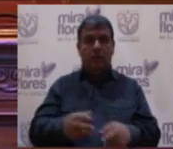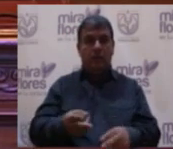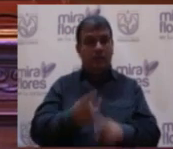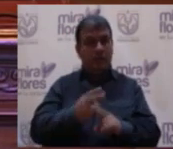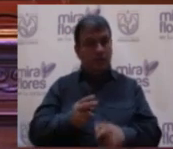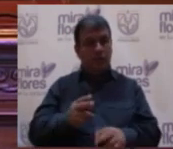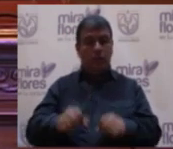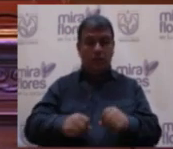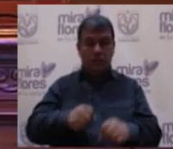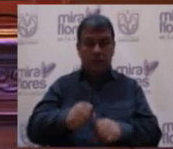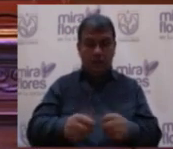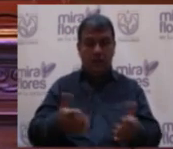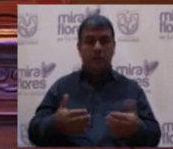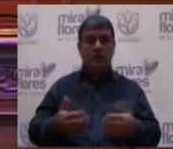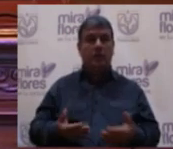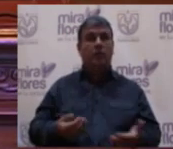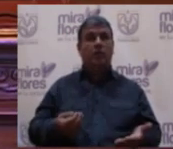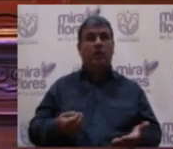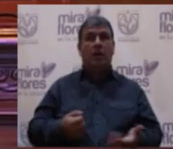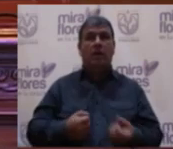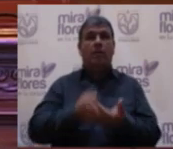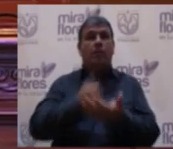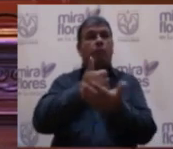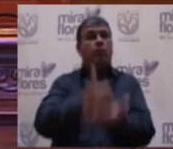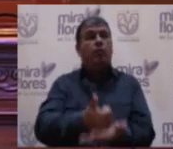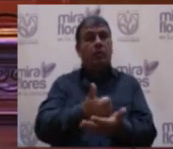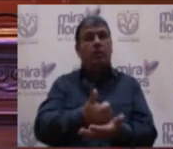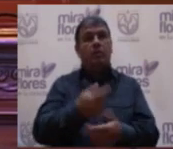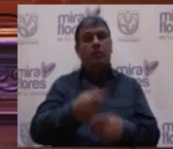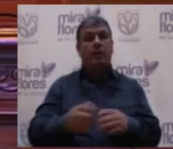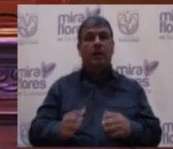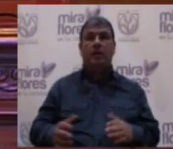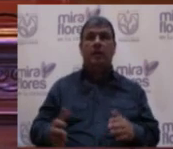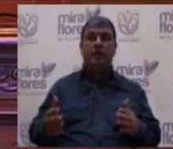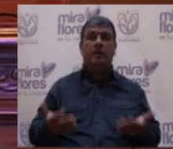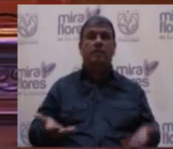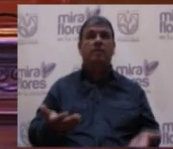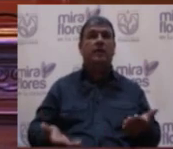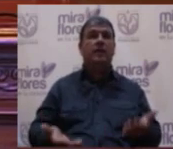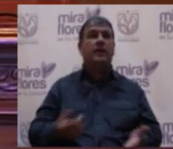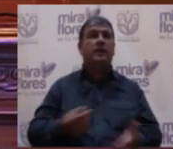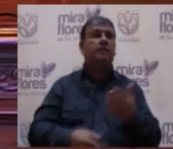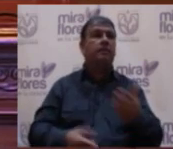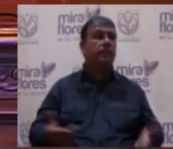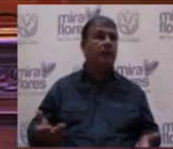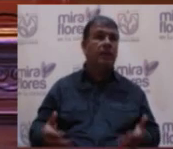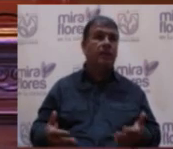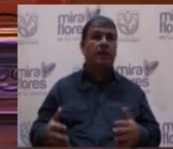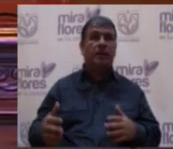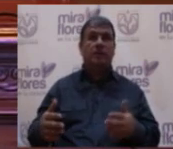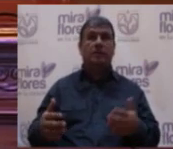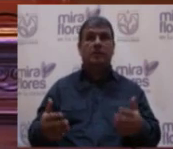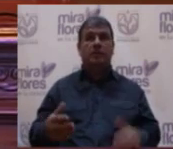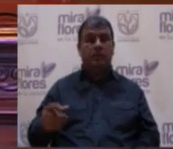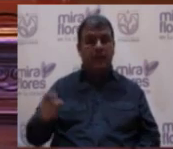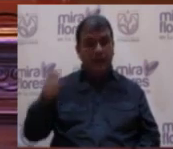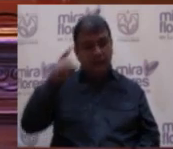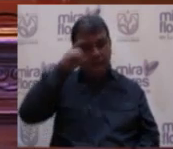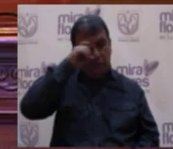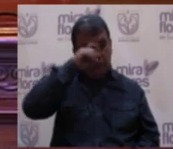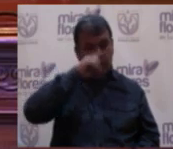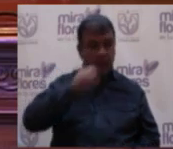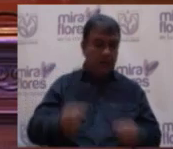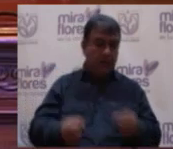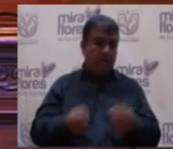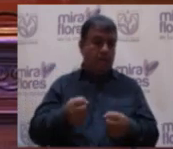bicicletas que va a ser una contribución para luchar contra las situaciones de dificultad de movilidad que tiene